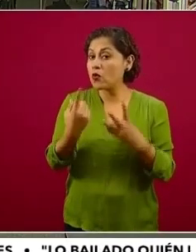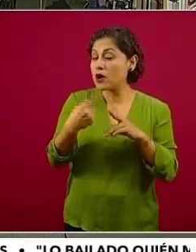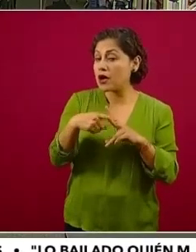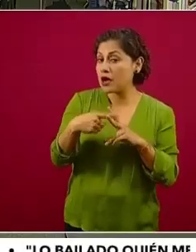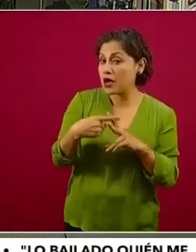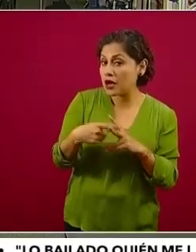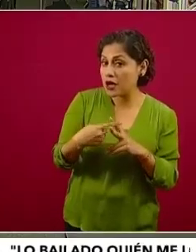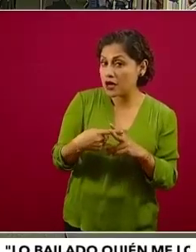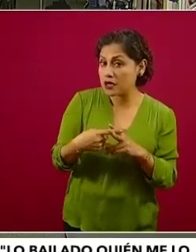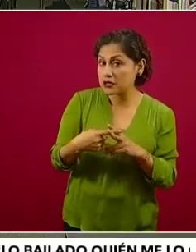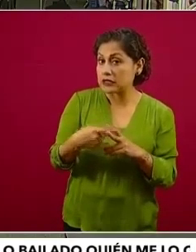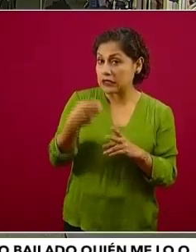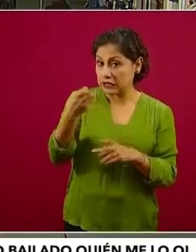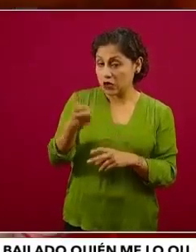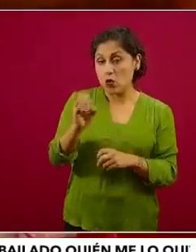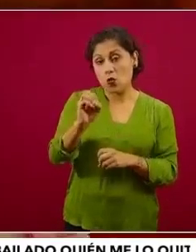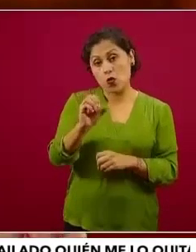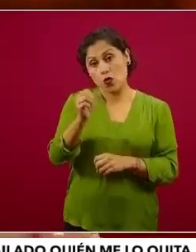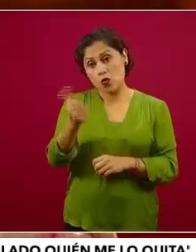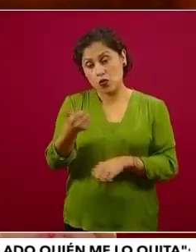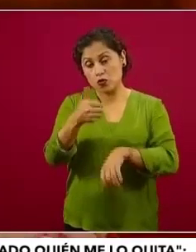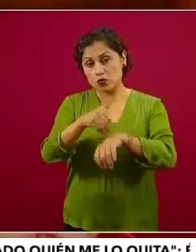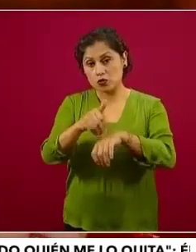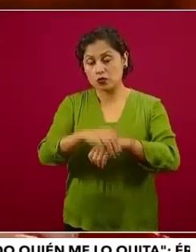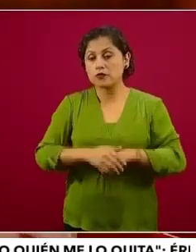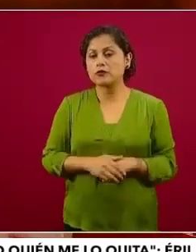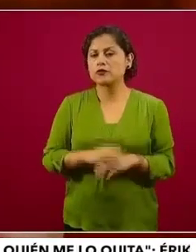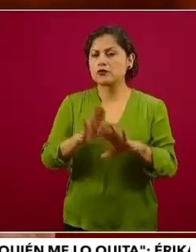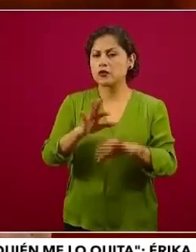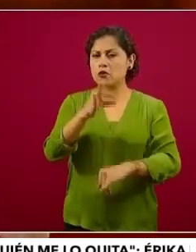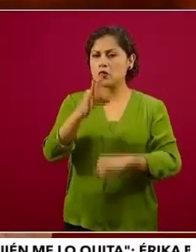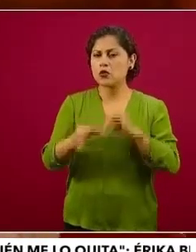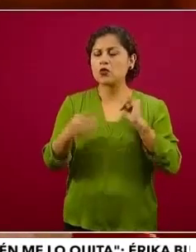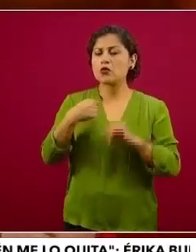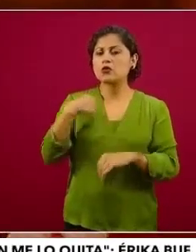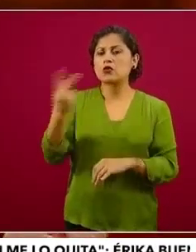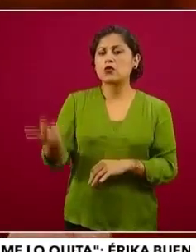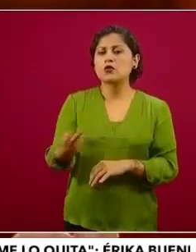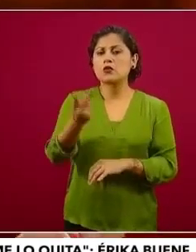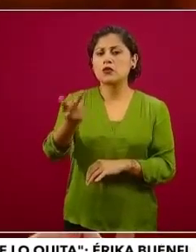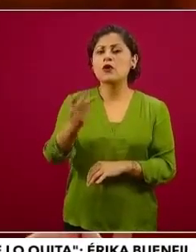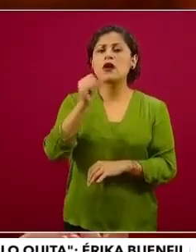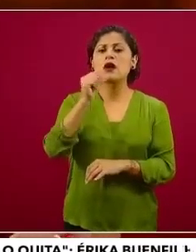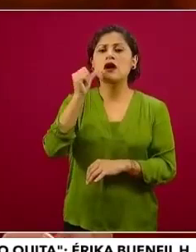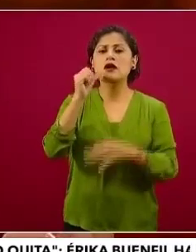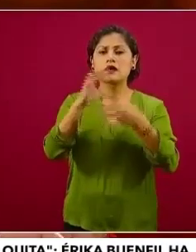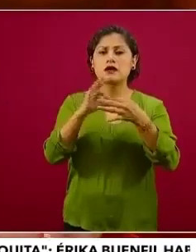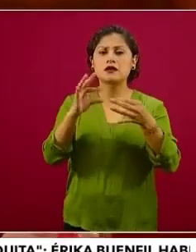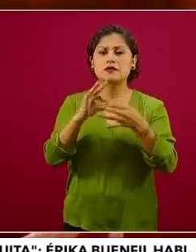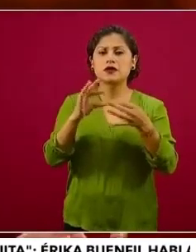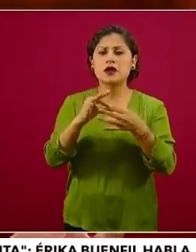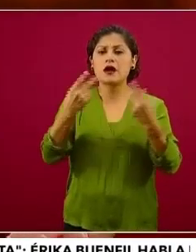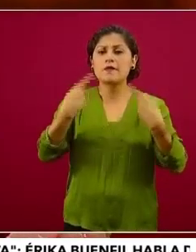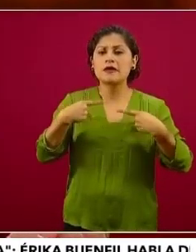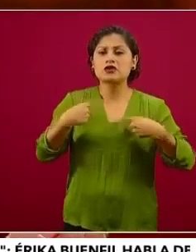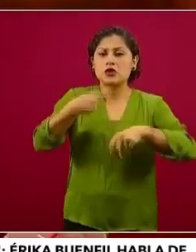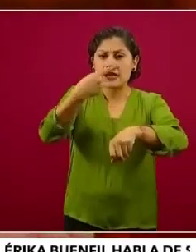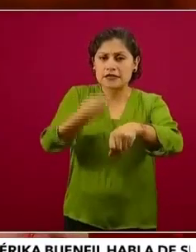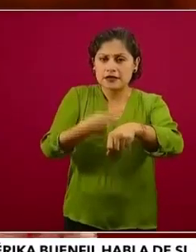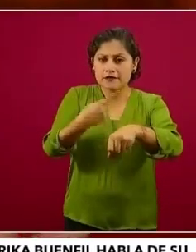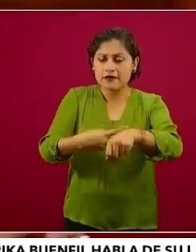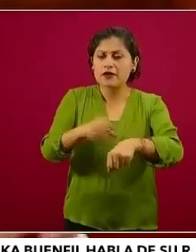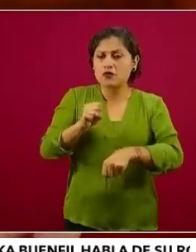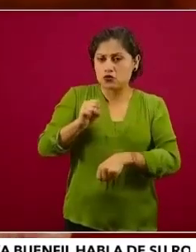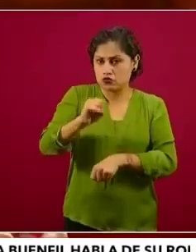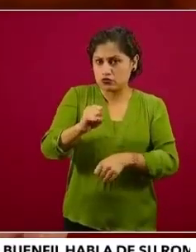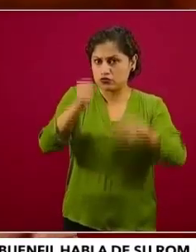cantidad. Y nada más por último, ayer hablaba del número de positividad de las personas, es decir, estamos